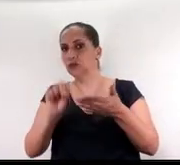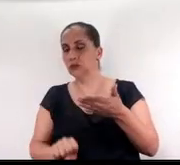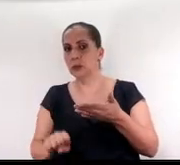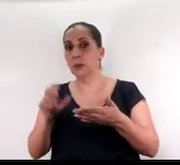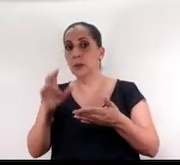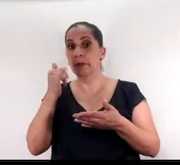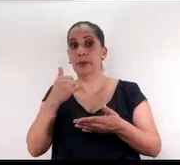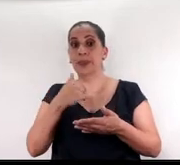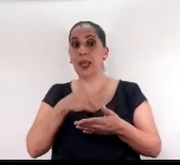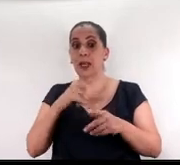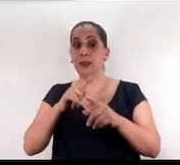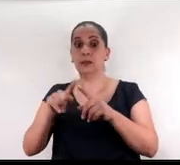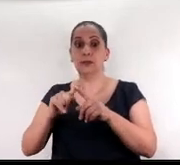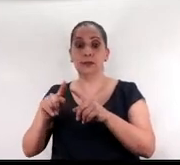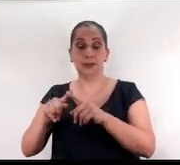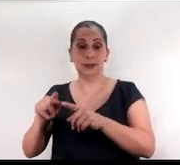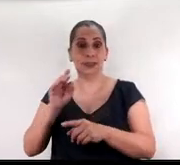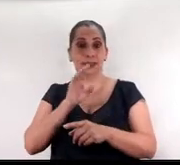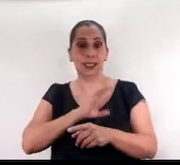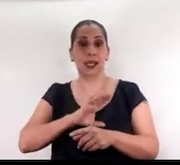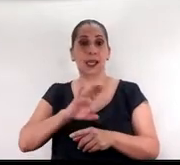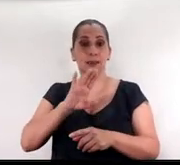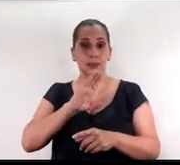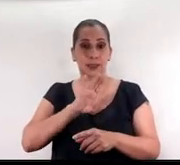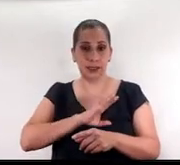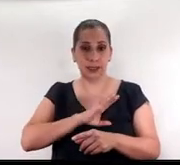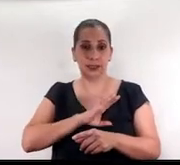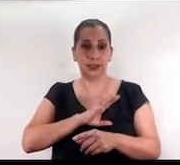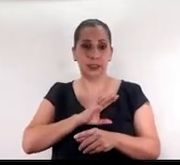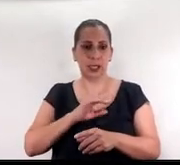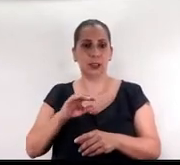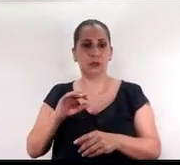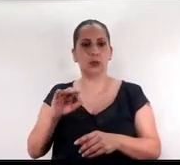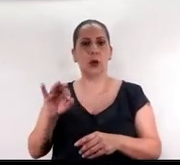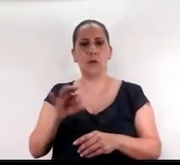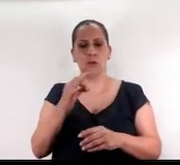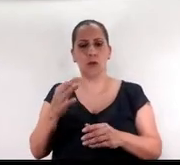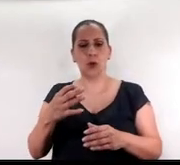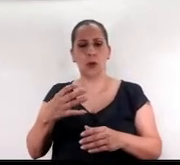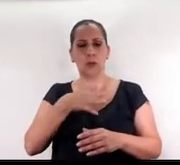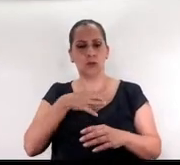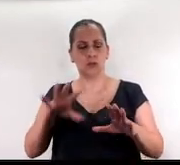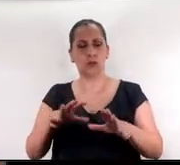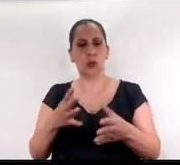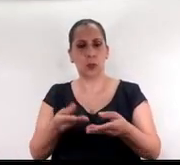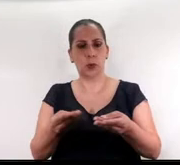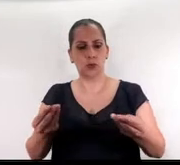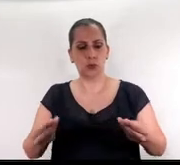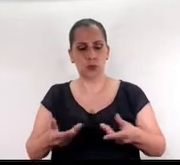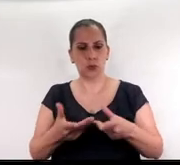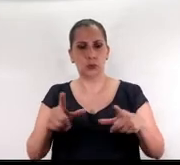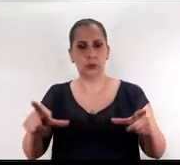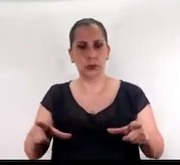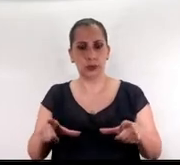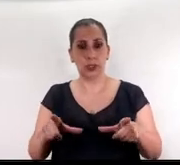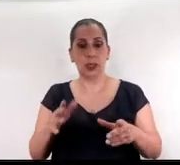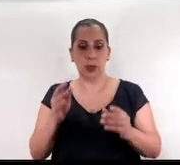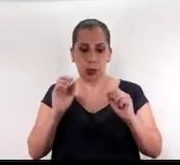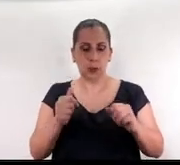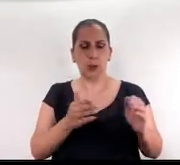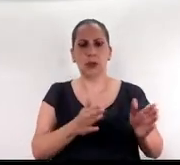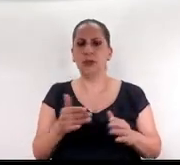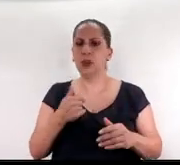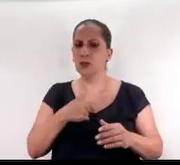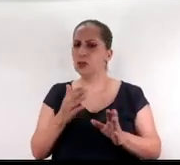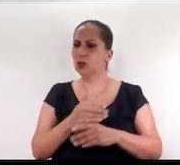porque tienen unas características y un sentido territorial de pertenencia que permite hacer una planificación. Yo lo hice